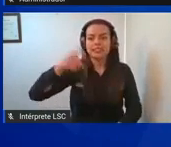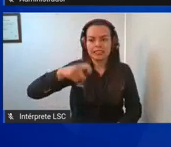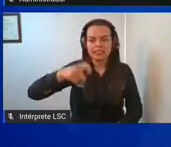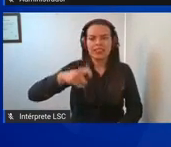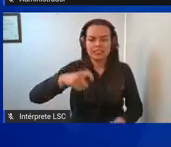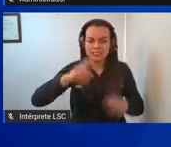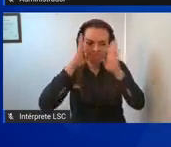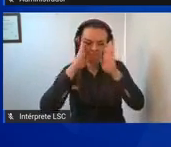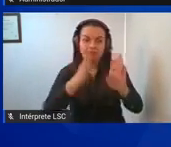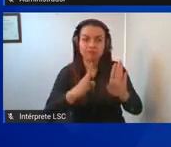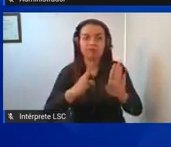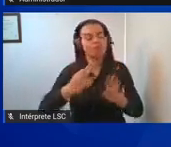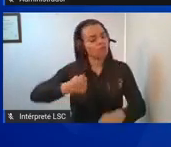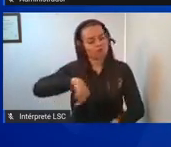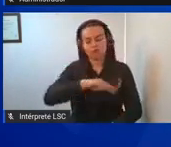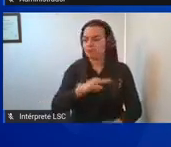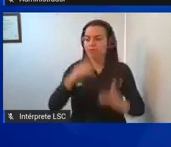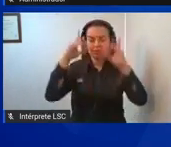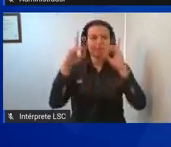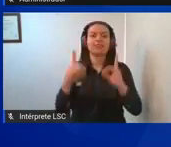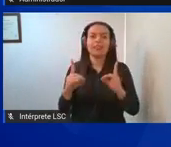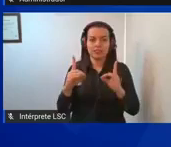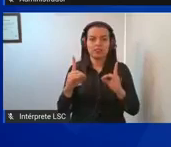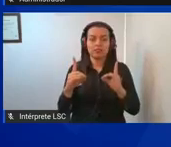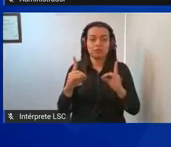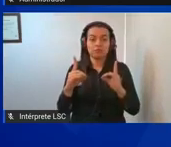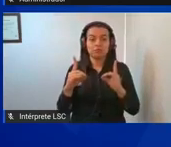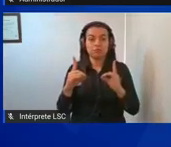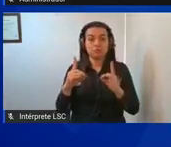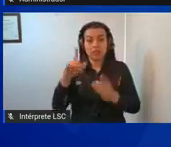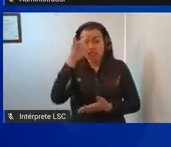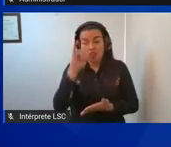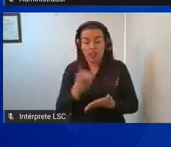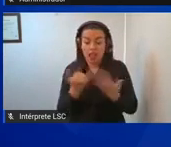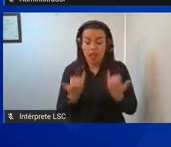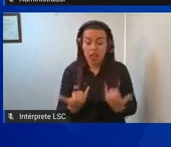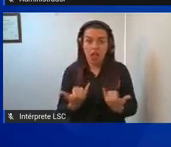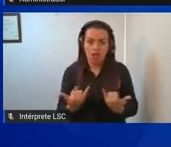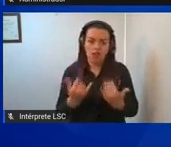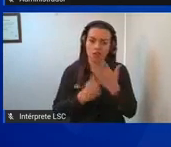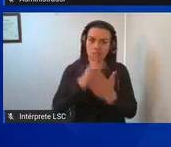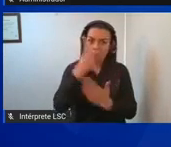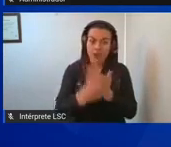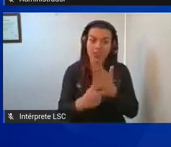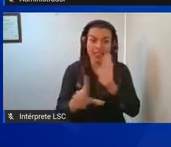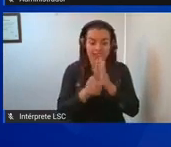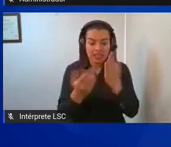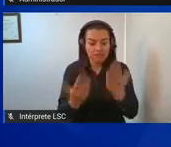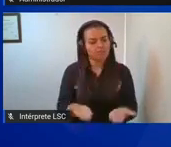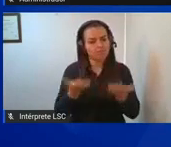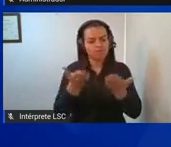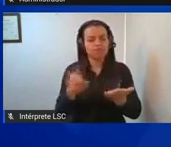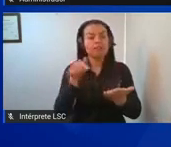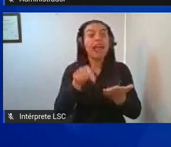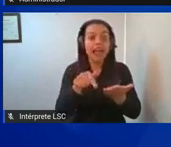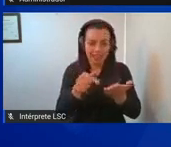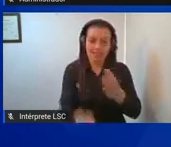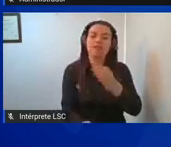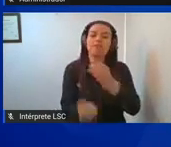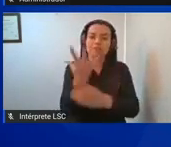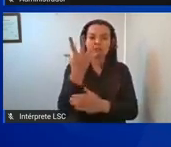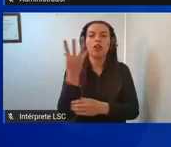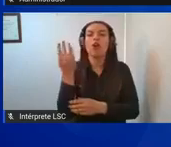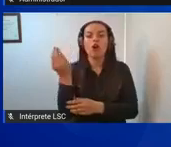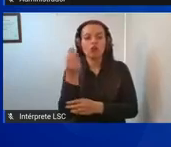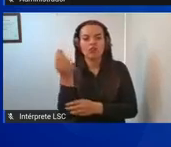pues tomamos esa decisión y por lo menos yo creo que hoy tenemos un proyecto de ley que crea el Consejo Nacional, que